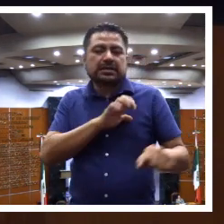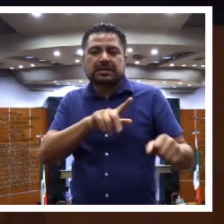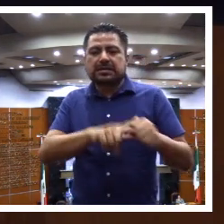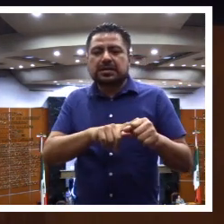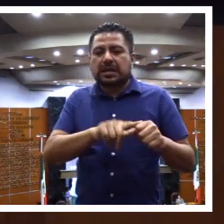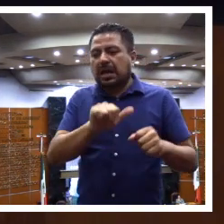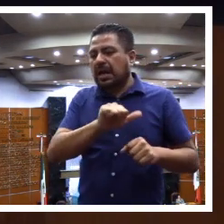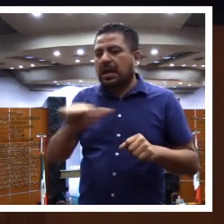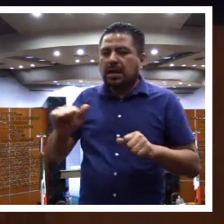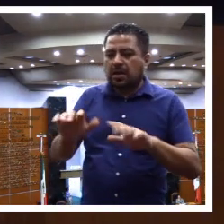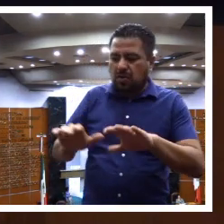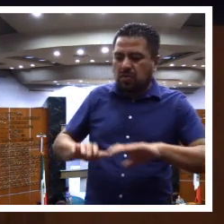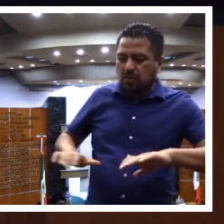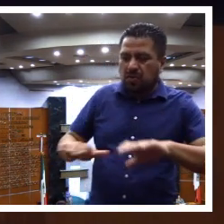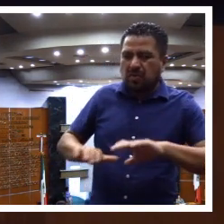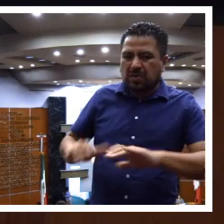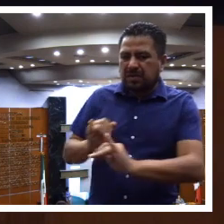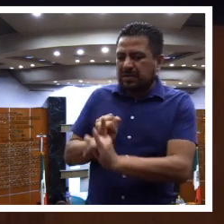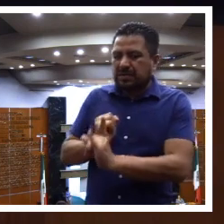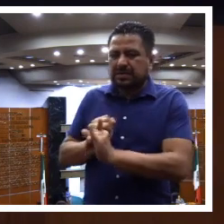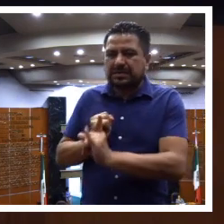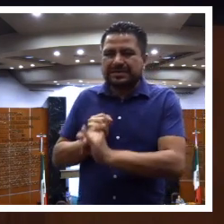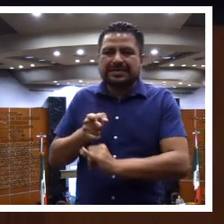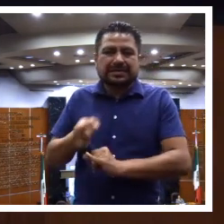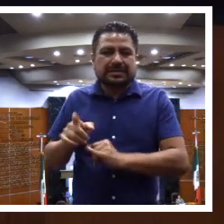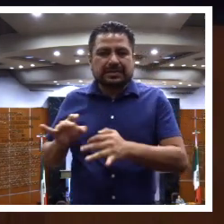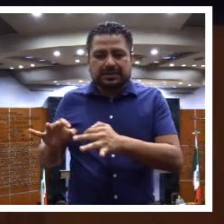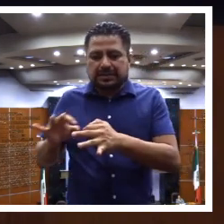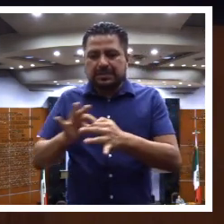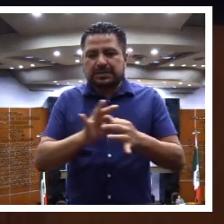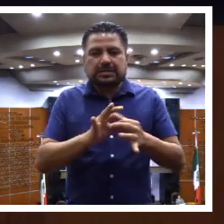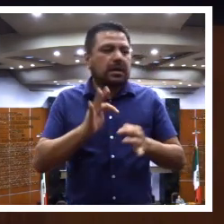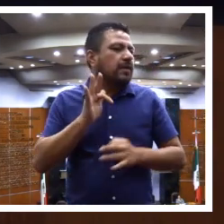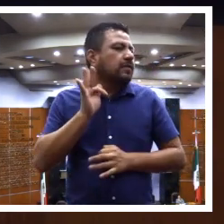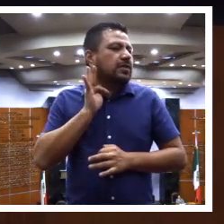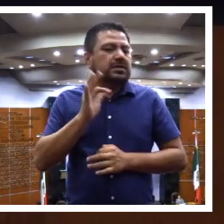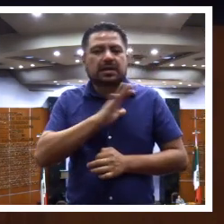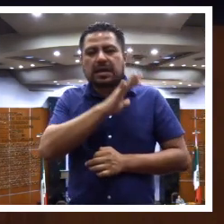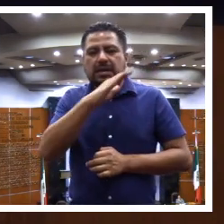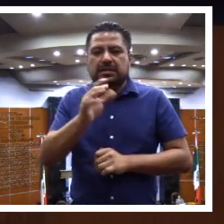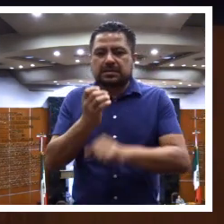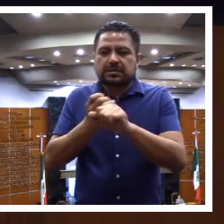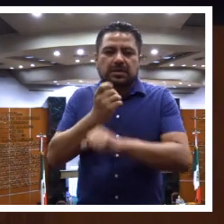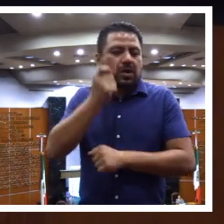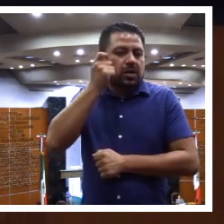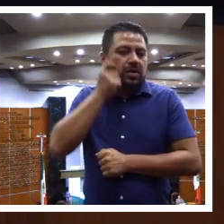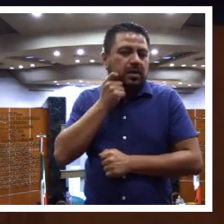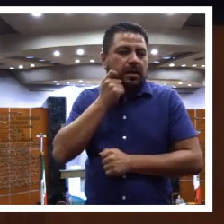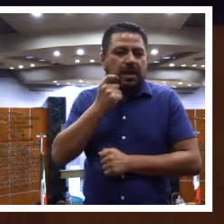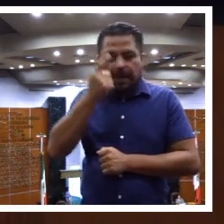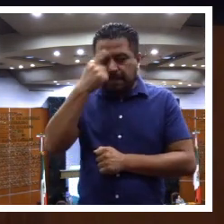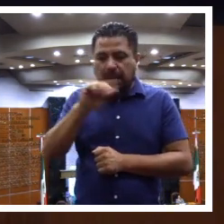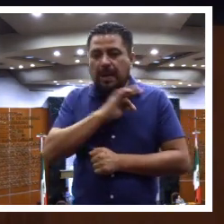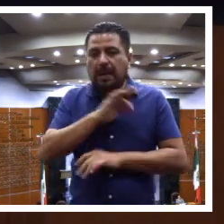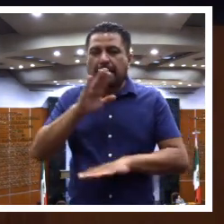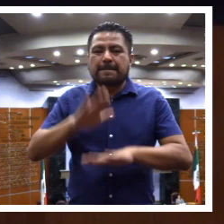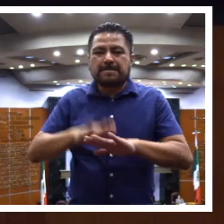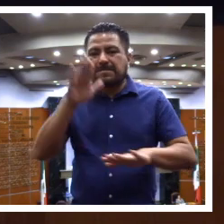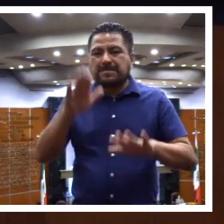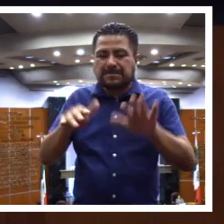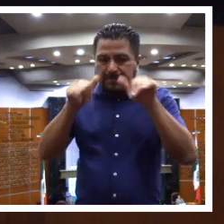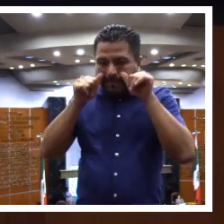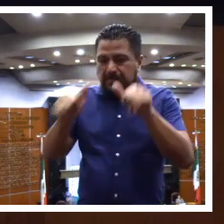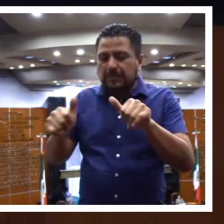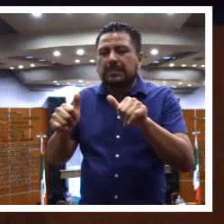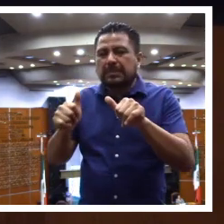delitos cibernéticos que dependa de la fiscalía general del estado para brindar una